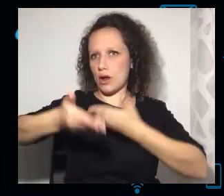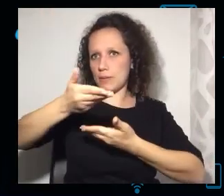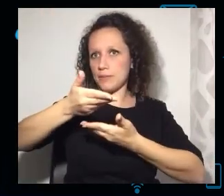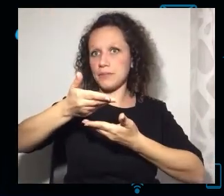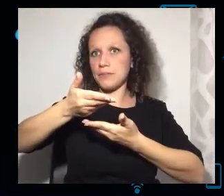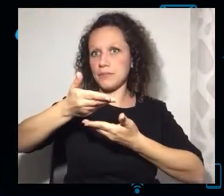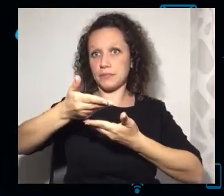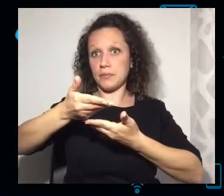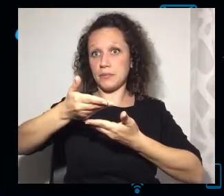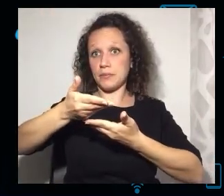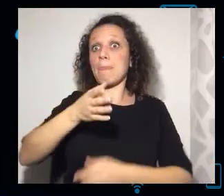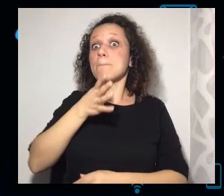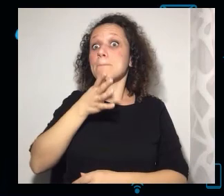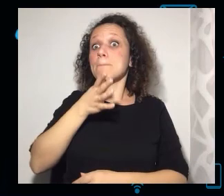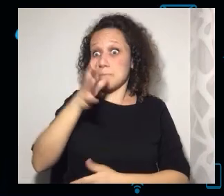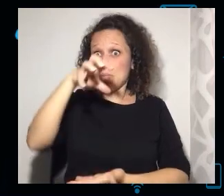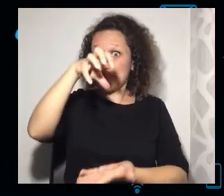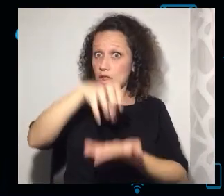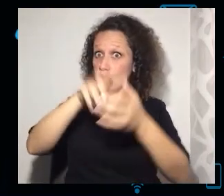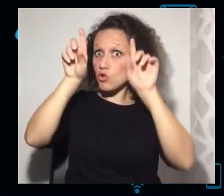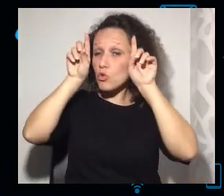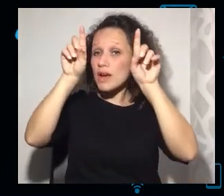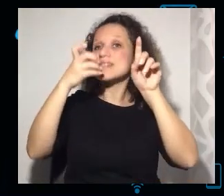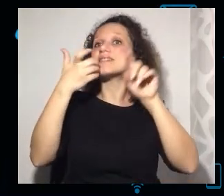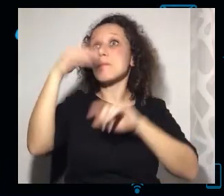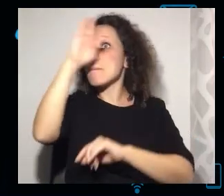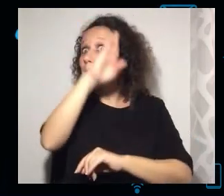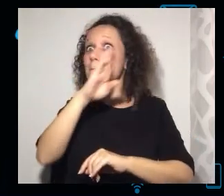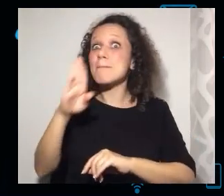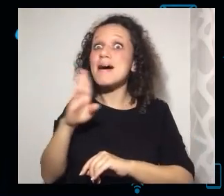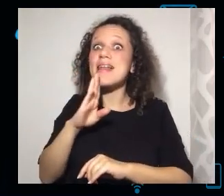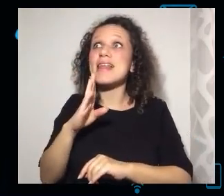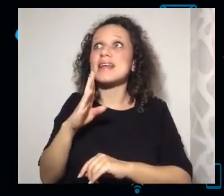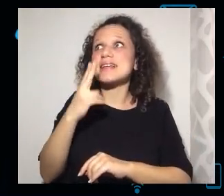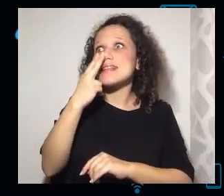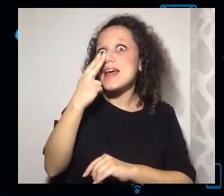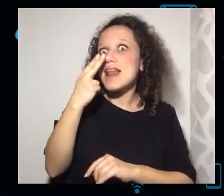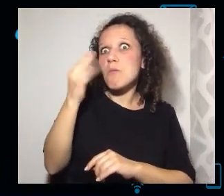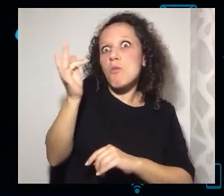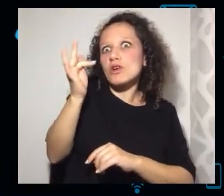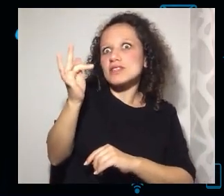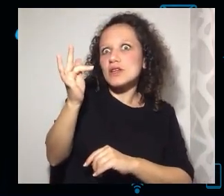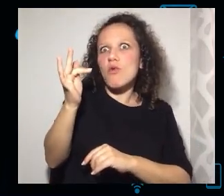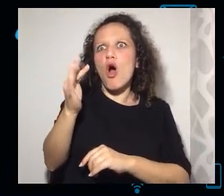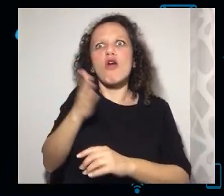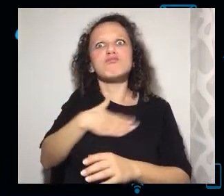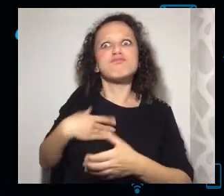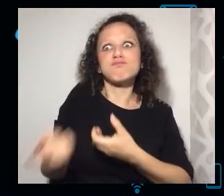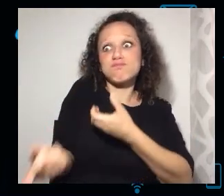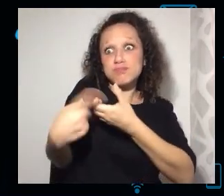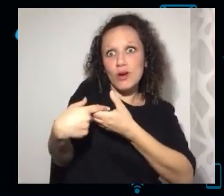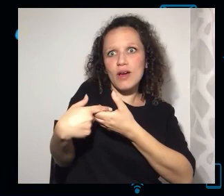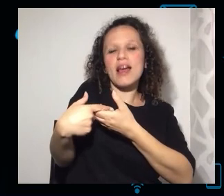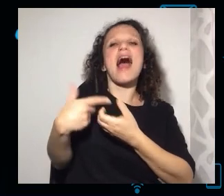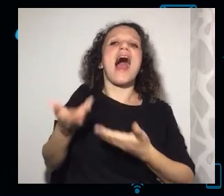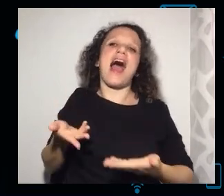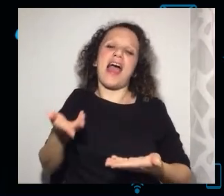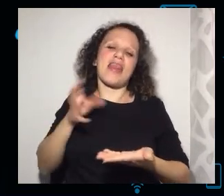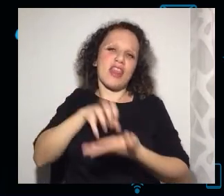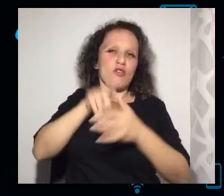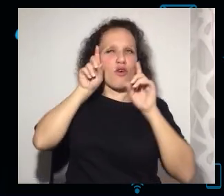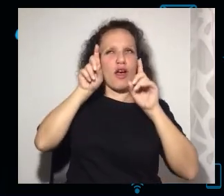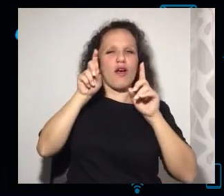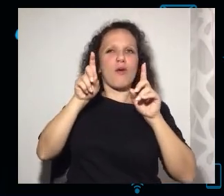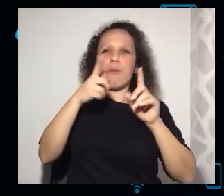ayuda también que los padres y las madres manifiesten un interés positivo y proactivo respecto a esto les ayuda a que pregunten